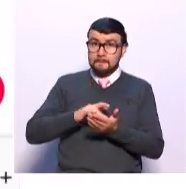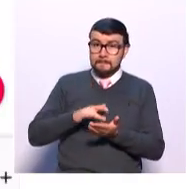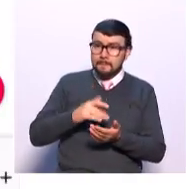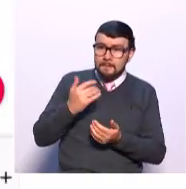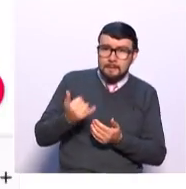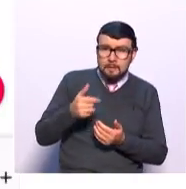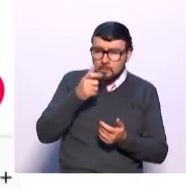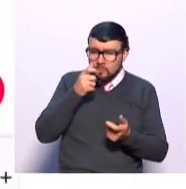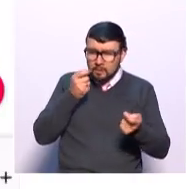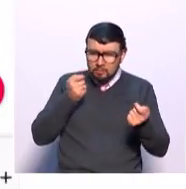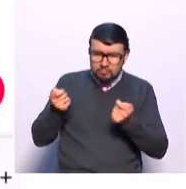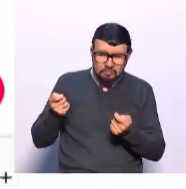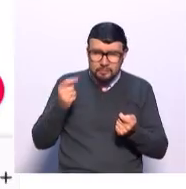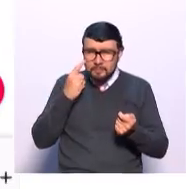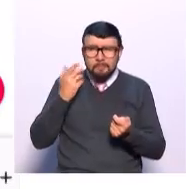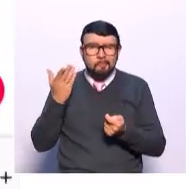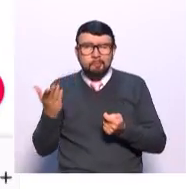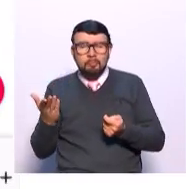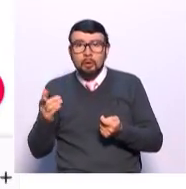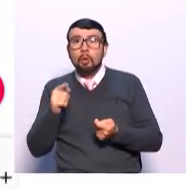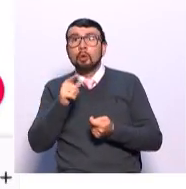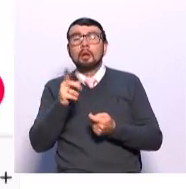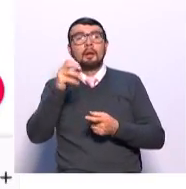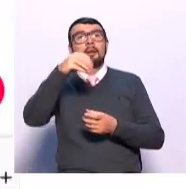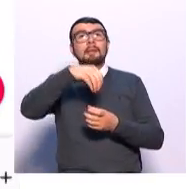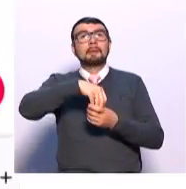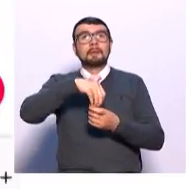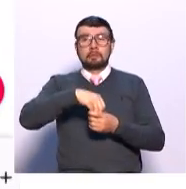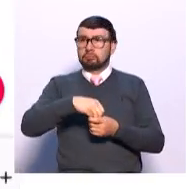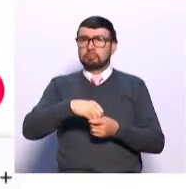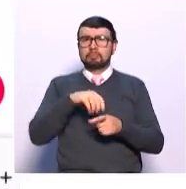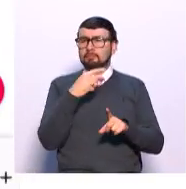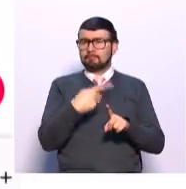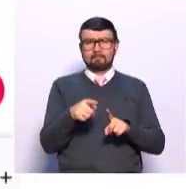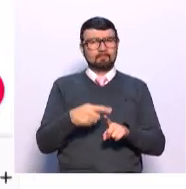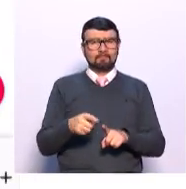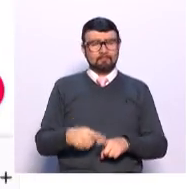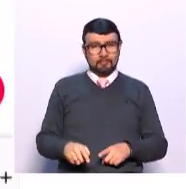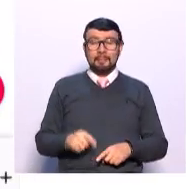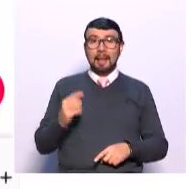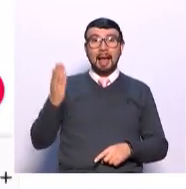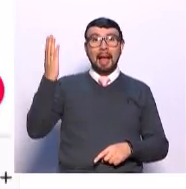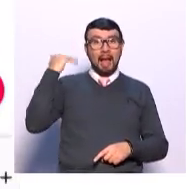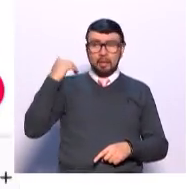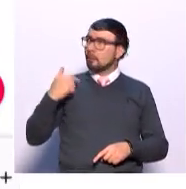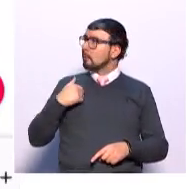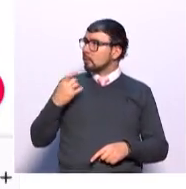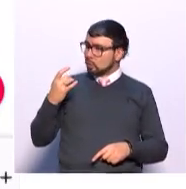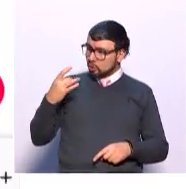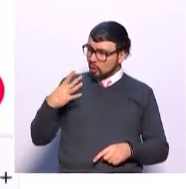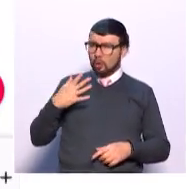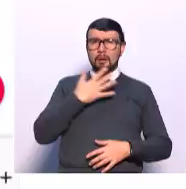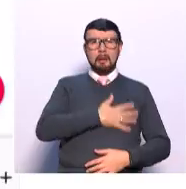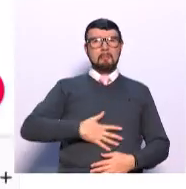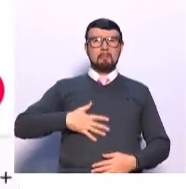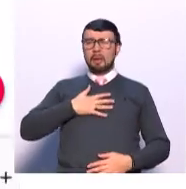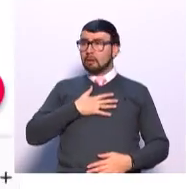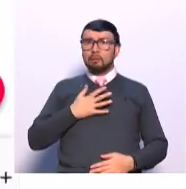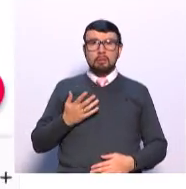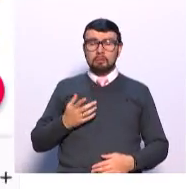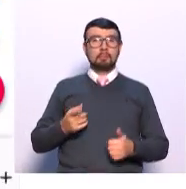y ustedes se van a ubicar todas las figuras que aparecieron cuando busquen dolor de pecho entonces está